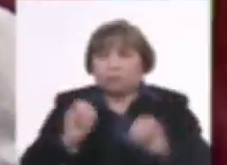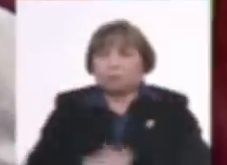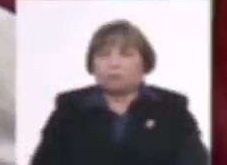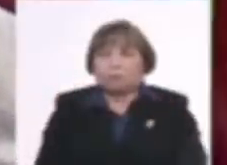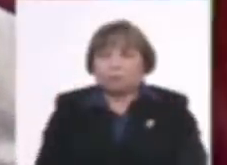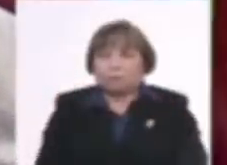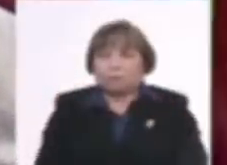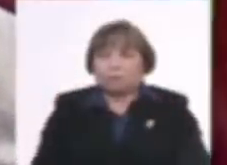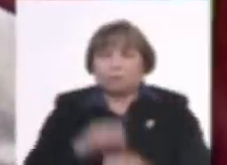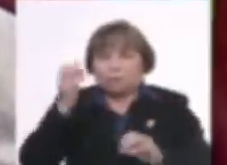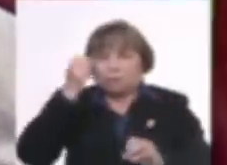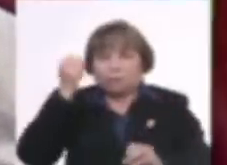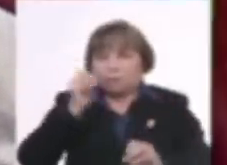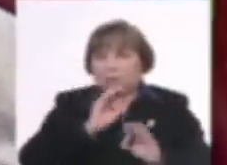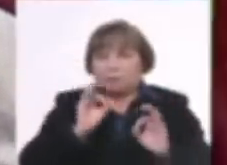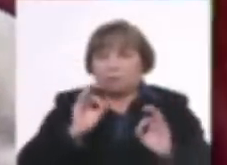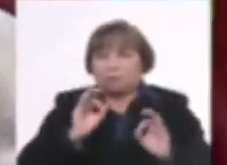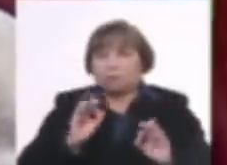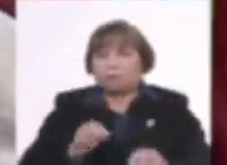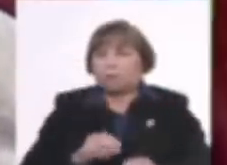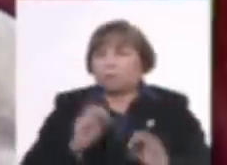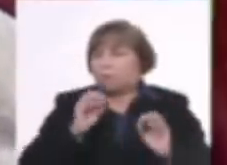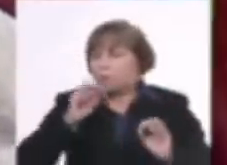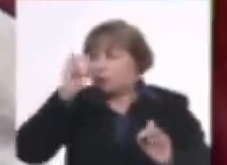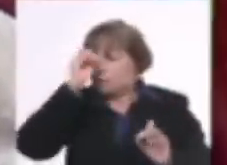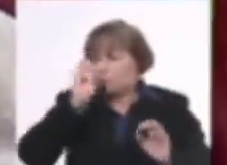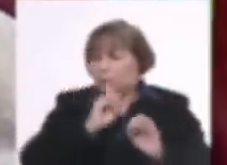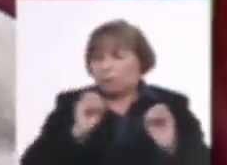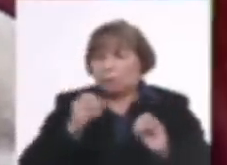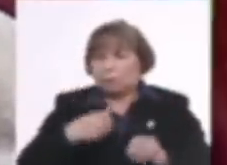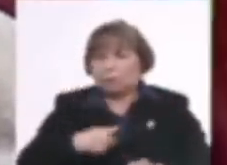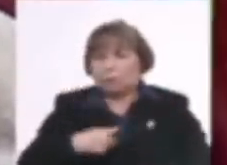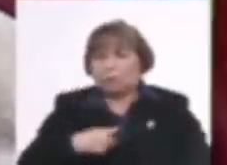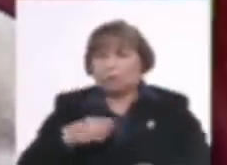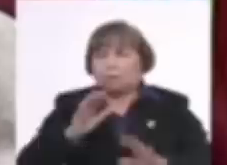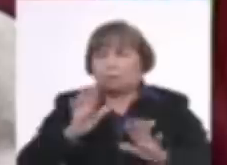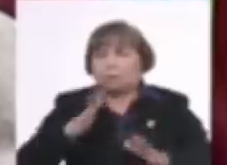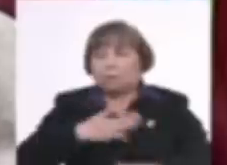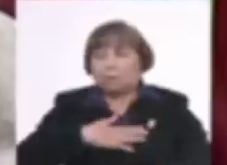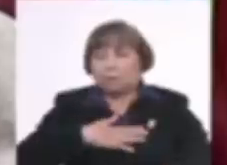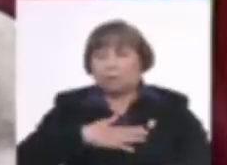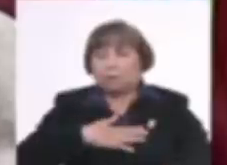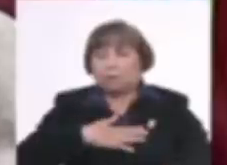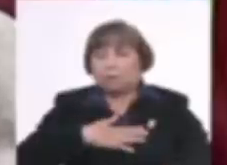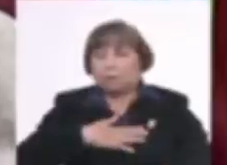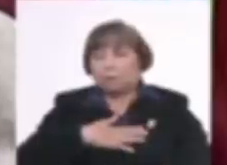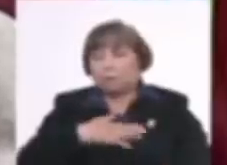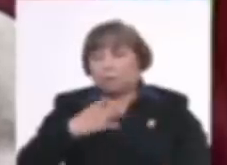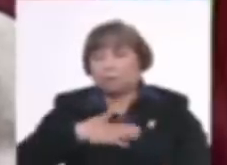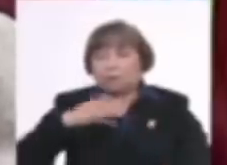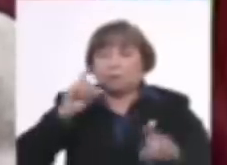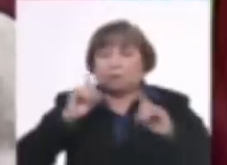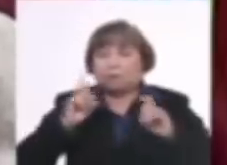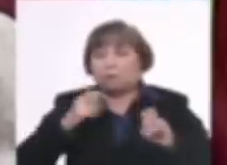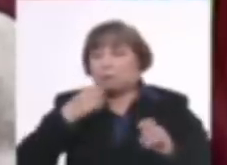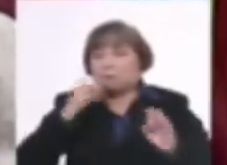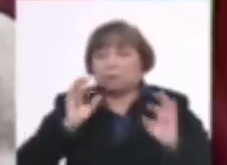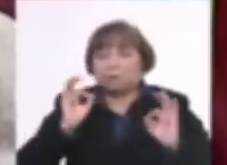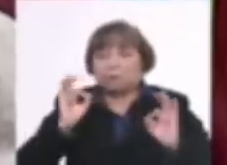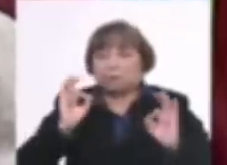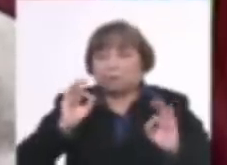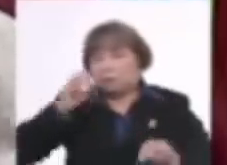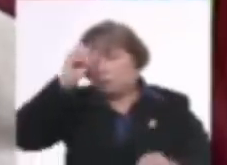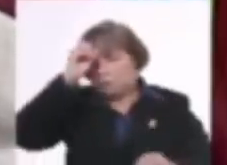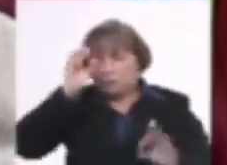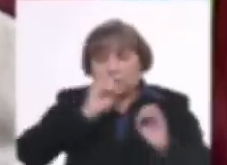que, si la empresa Espino ganó ese contrato? No, yo... A lo que yo he preguntado, no